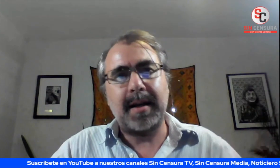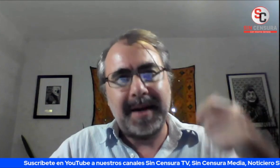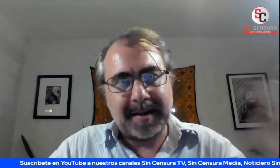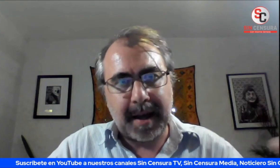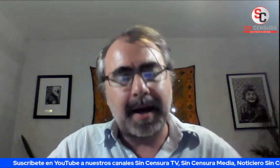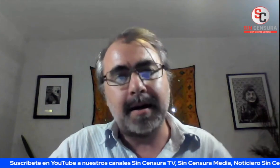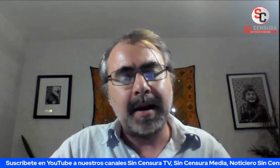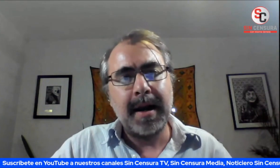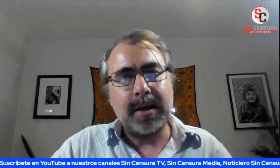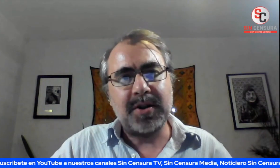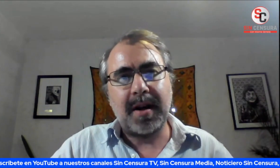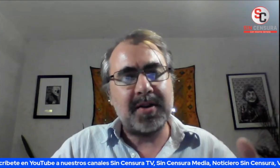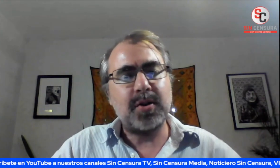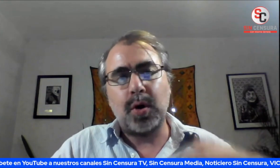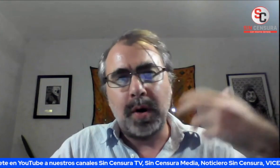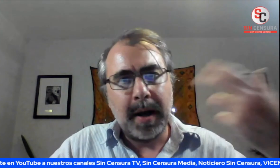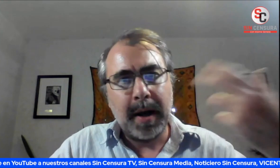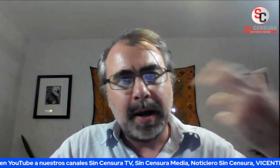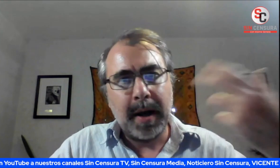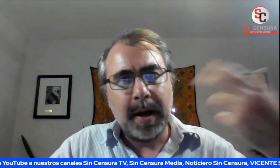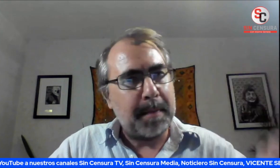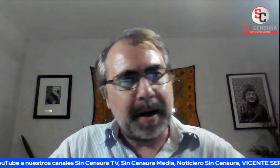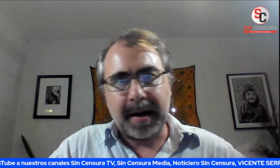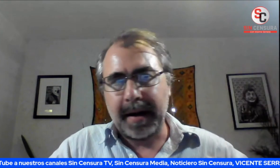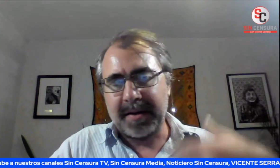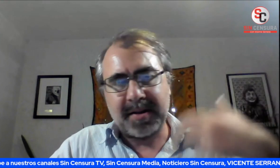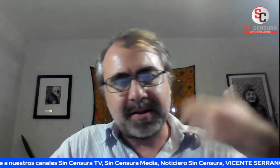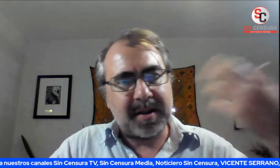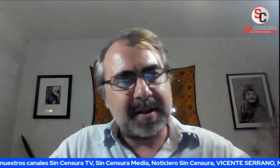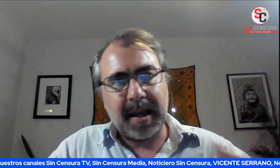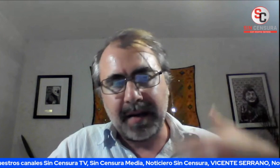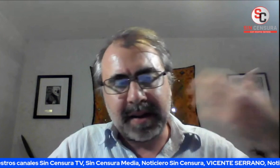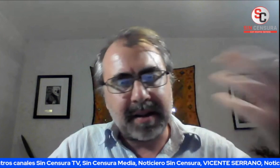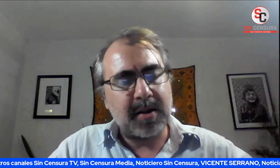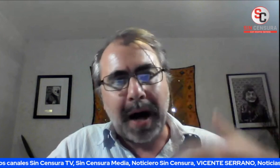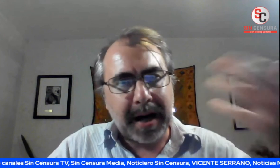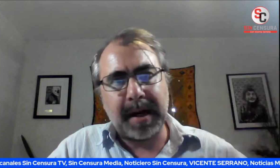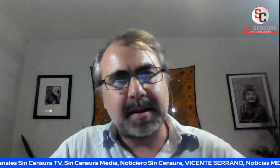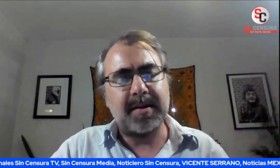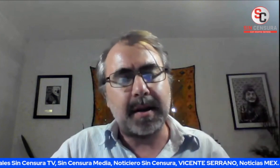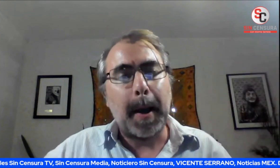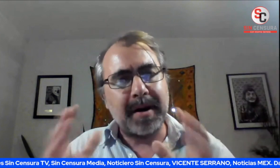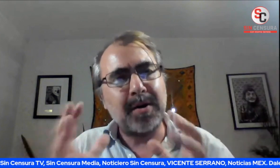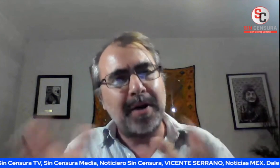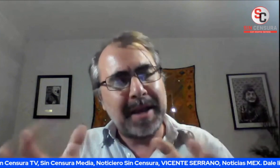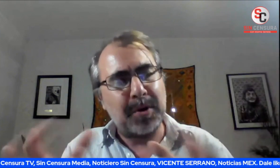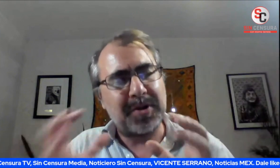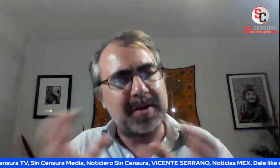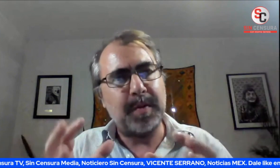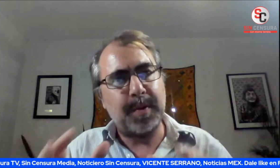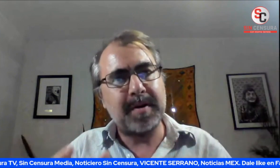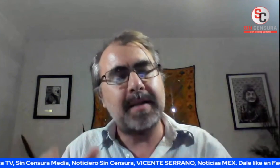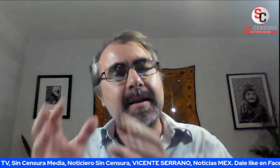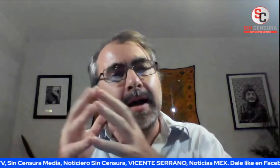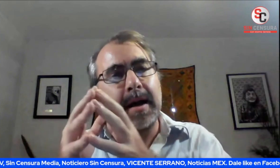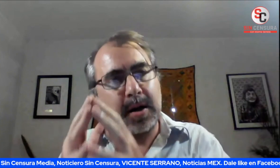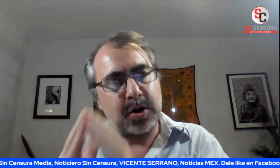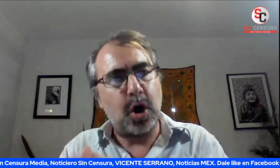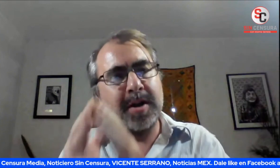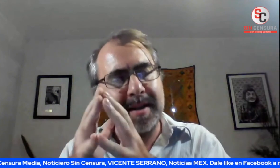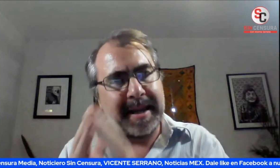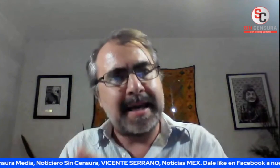quiere criminalizar y usar esto para seguir vendiendo armas. Porque